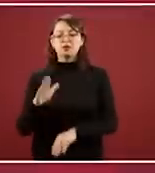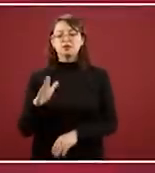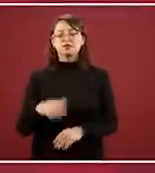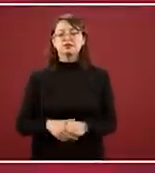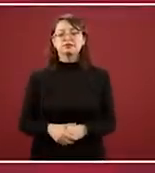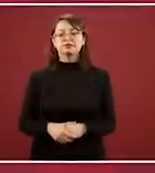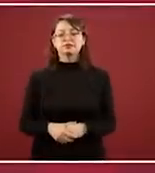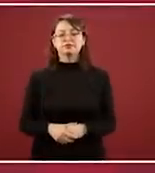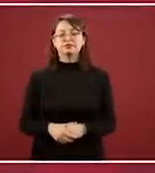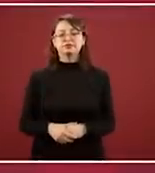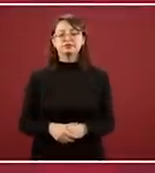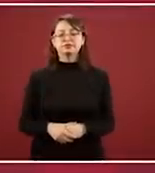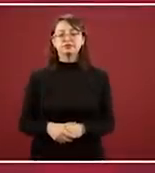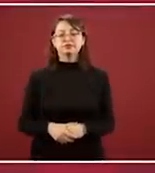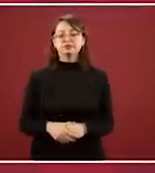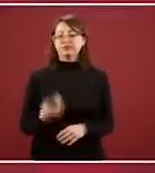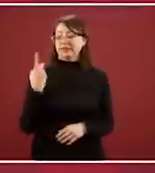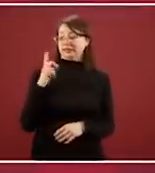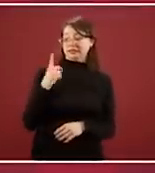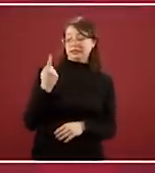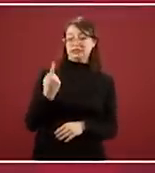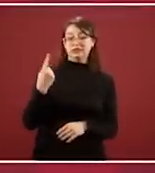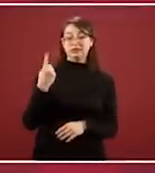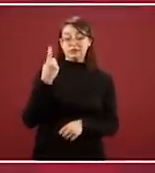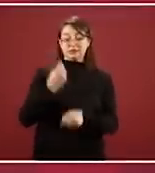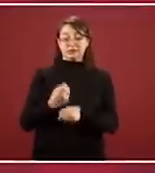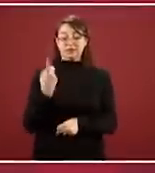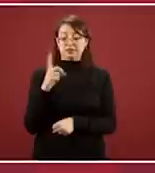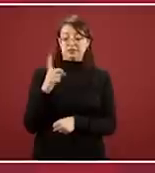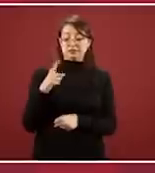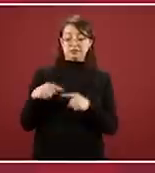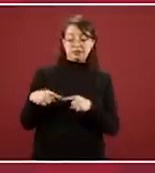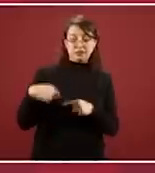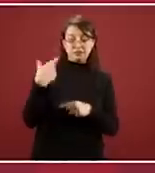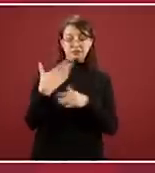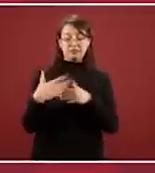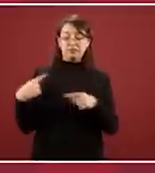El día primero de diciembre de este año quiero